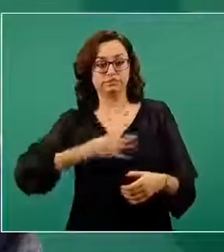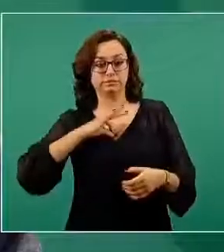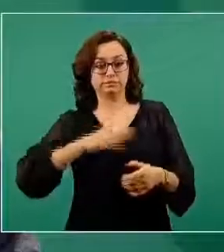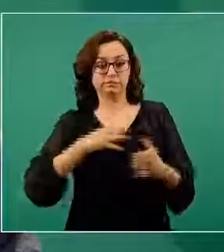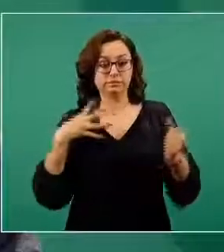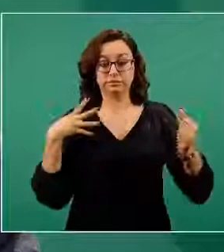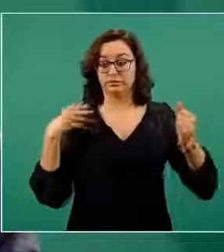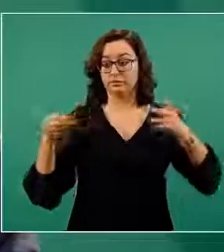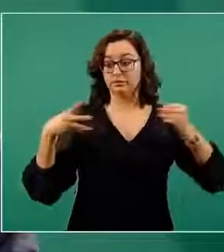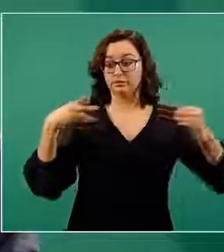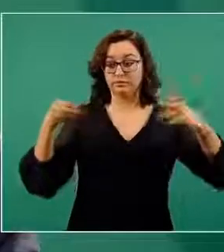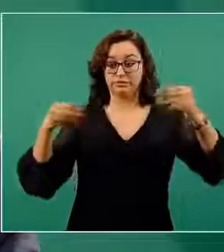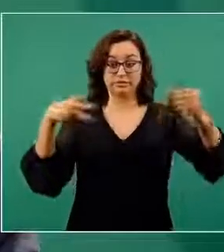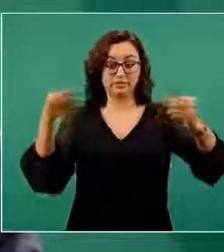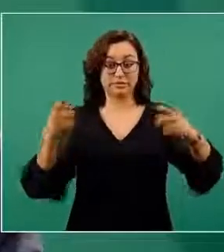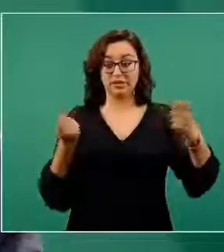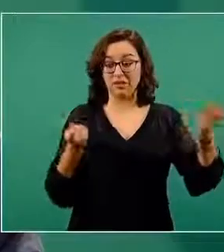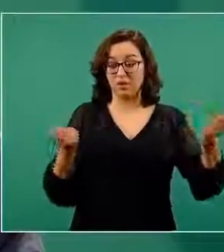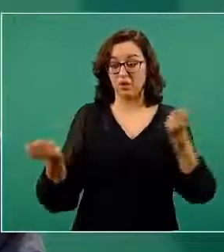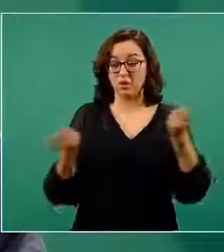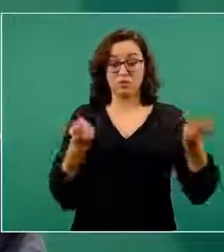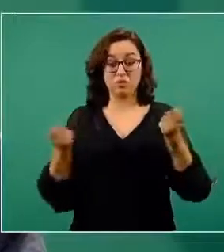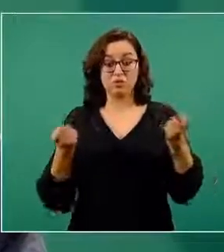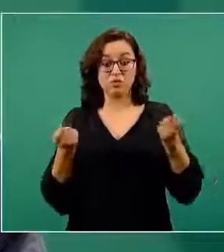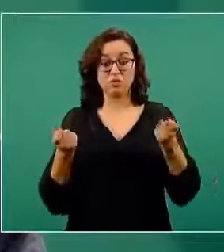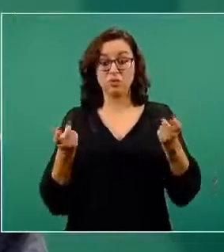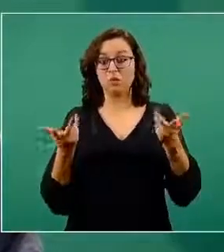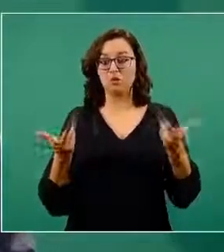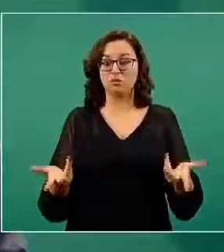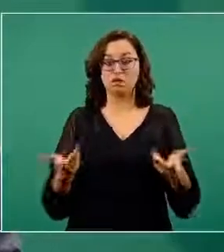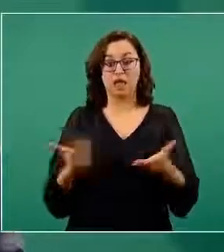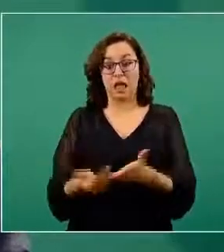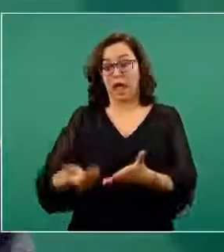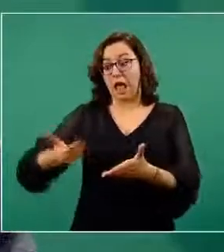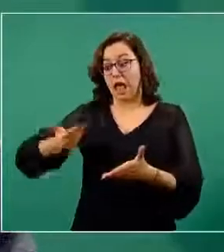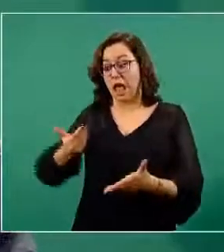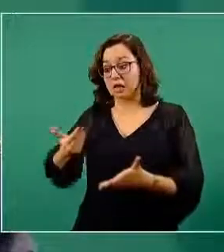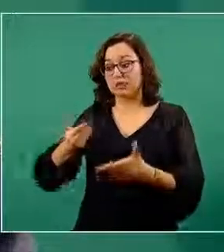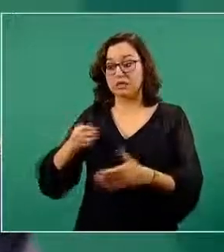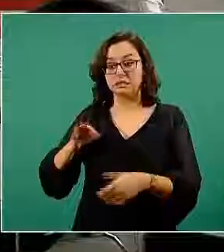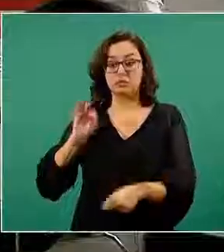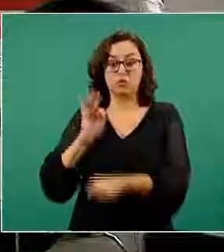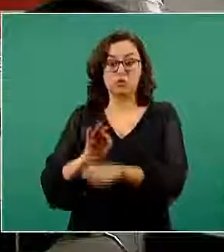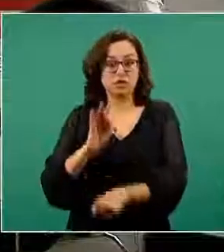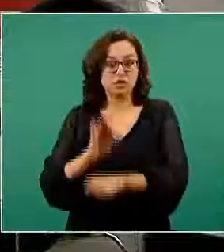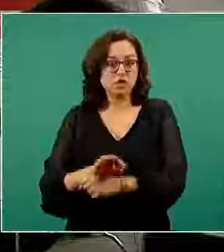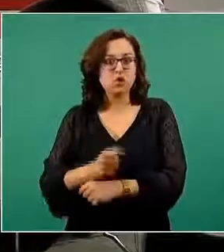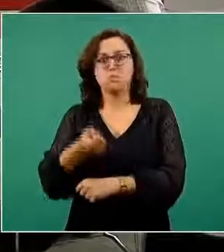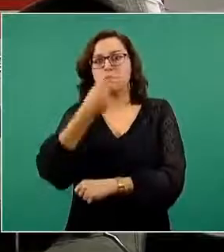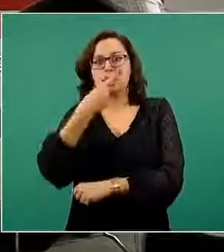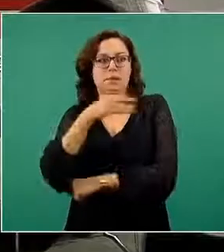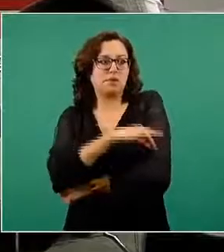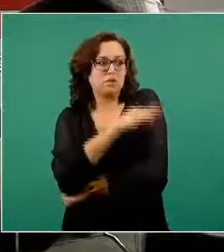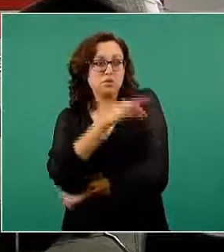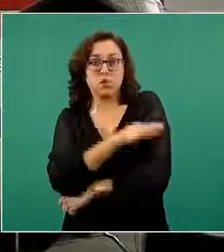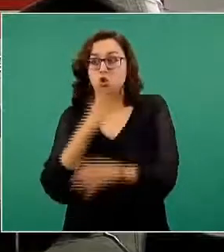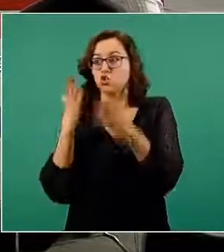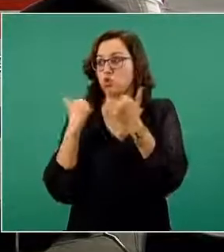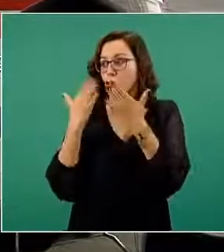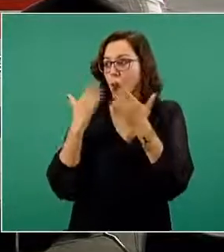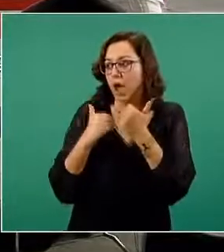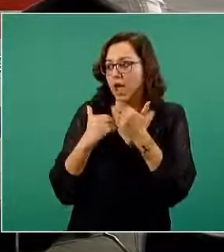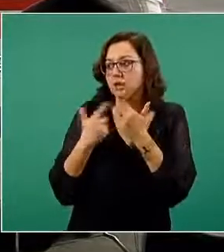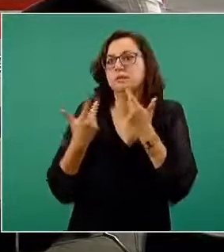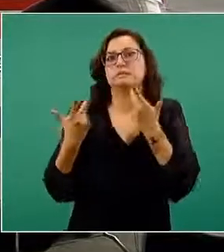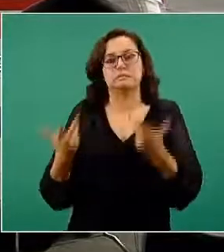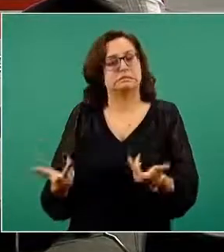cuando no existen medidas de protección específicas. Ahora existe la vacuna, Antes no existía la vacuna, pero la vacuna no se